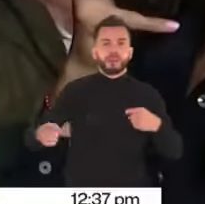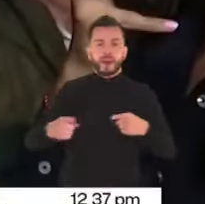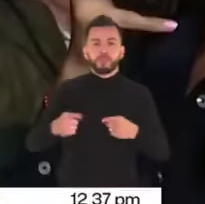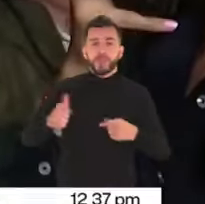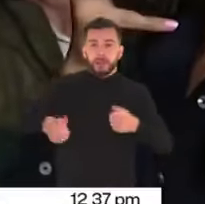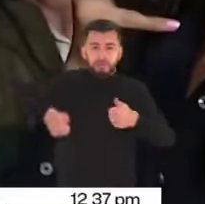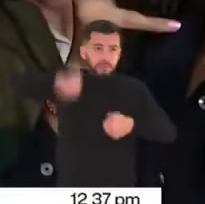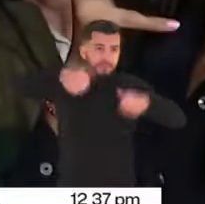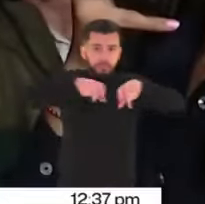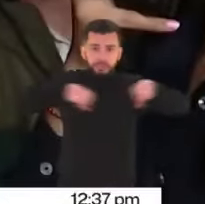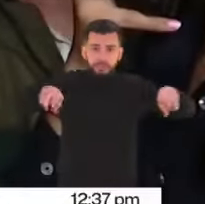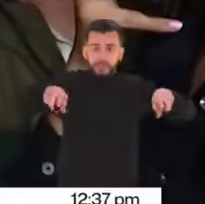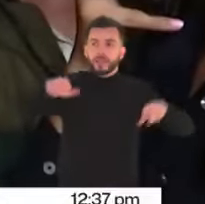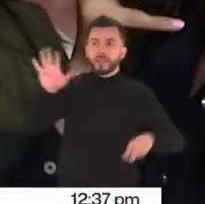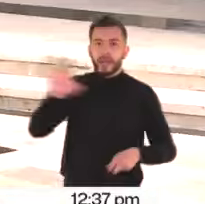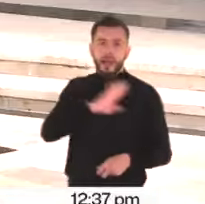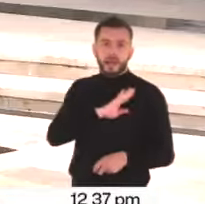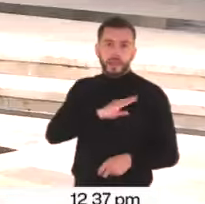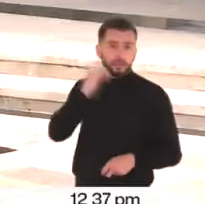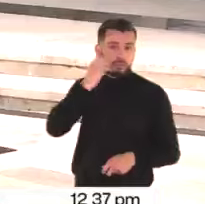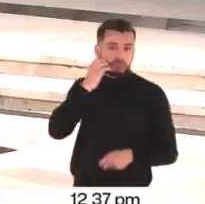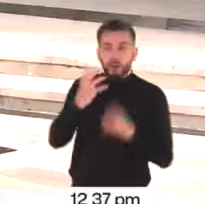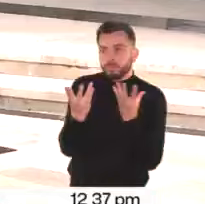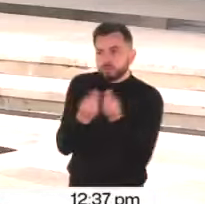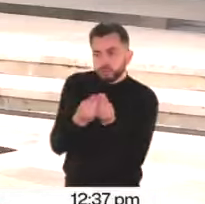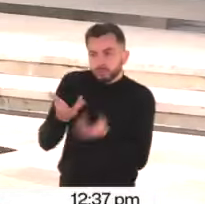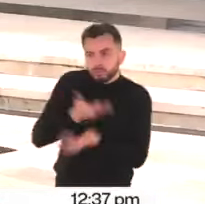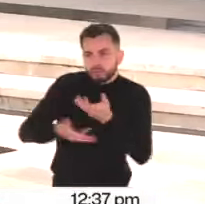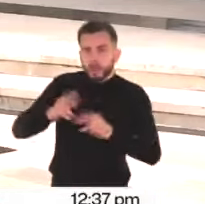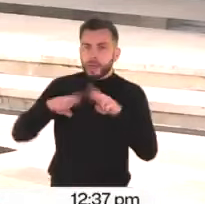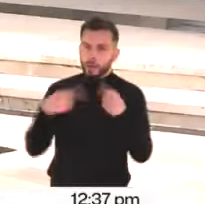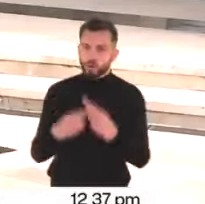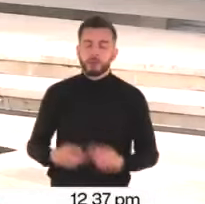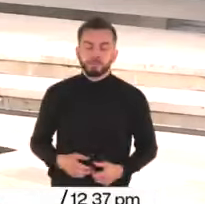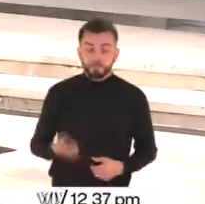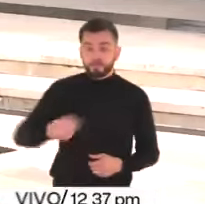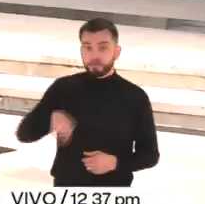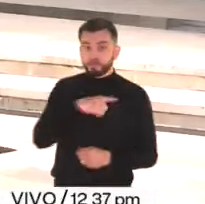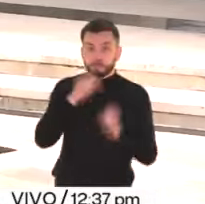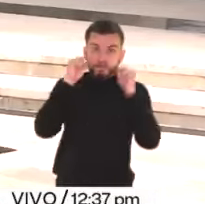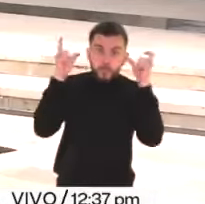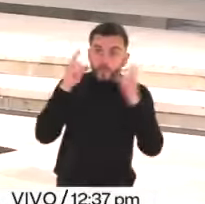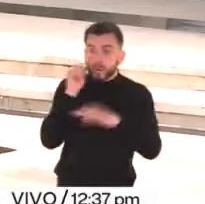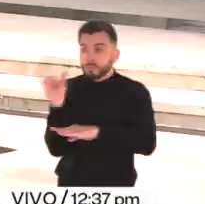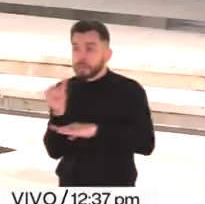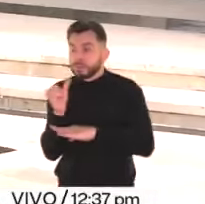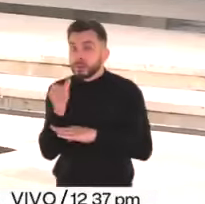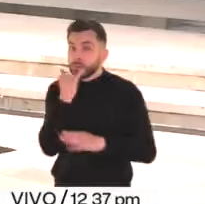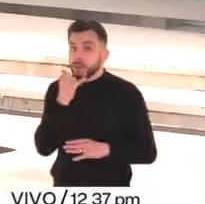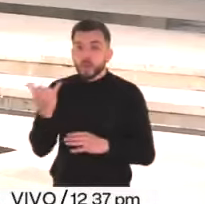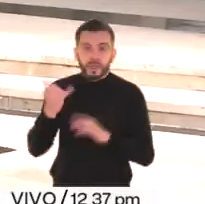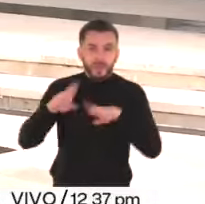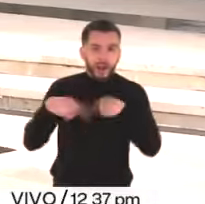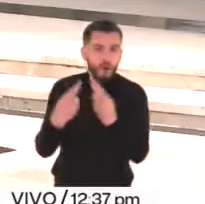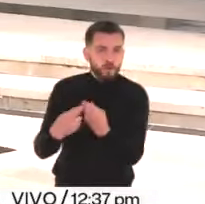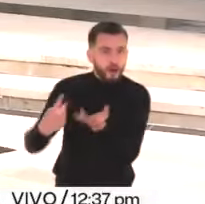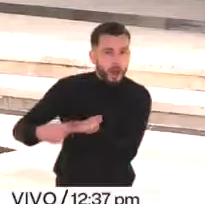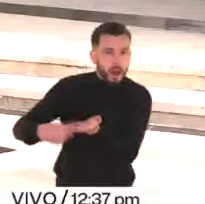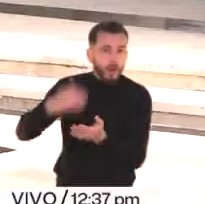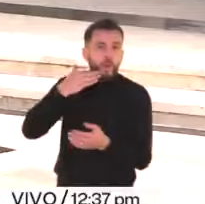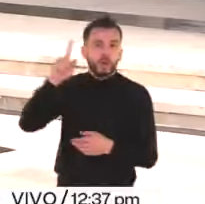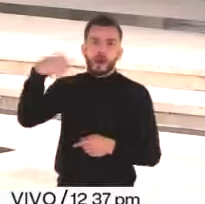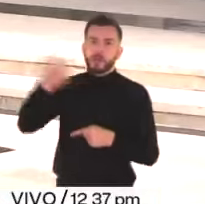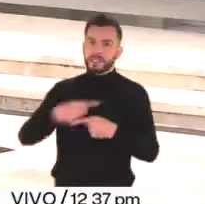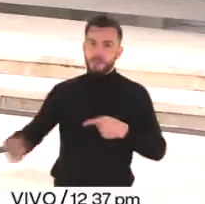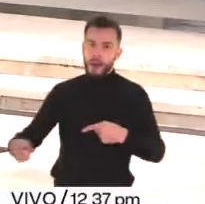y el alcalde Carlos Fernando Galán. Por supuesto, estaremos pendientes al desarrollo y a las conclusiones de la reunión que tendrá lugar la próxima